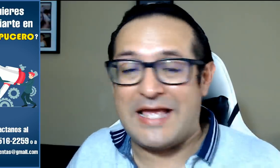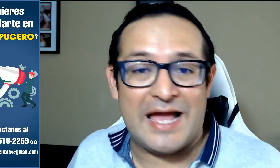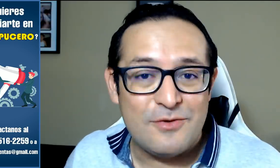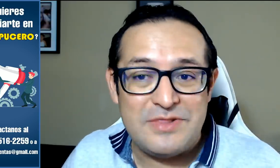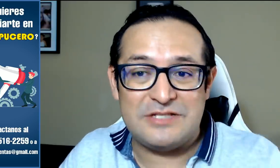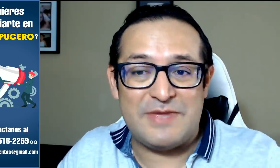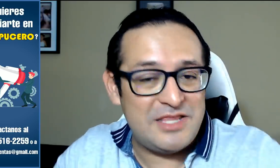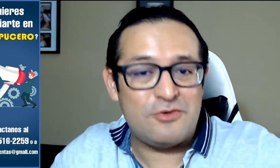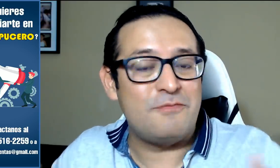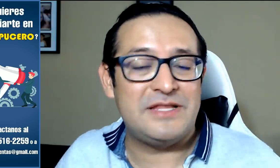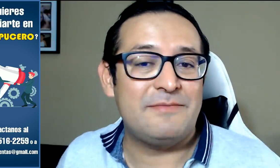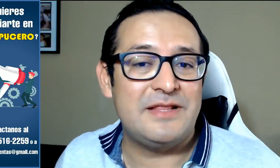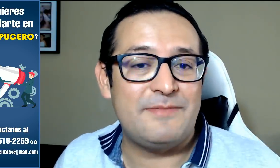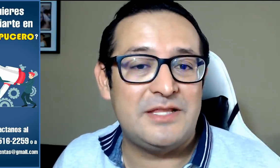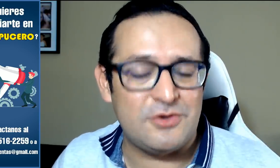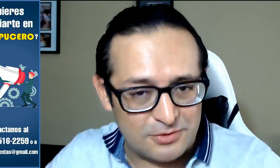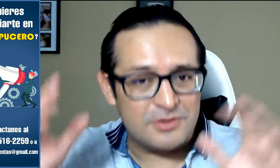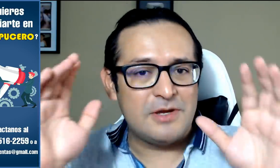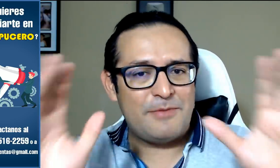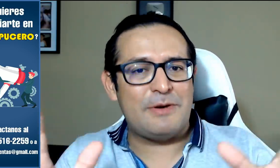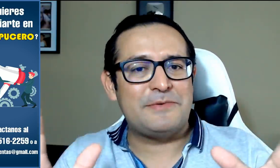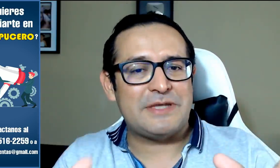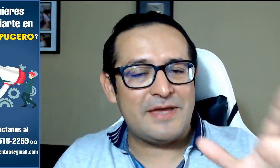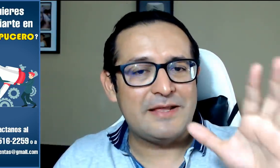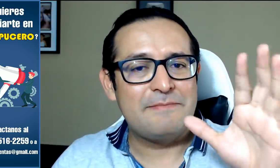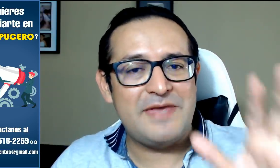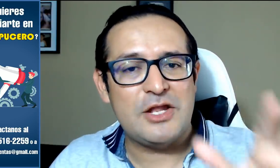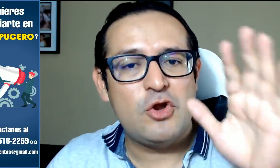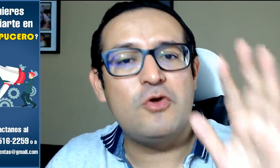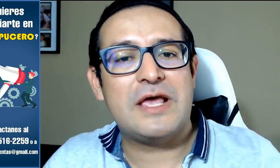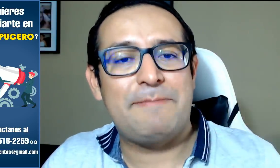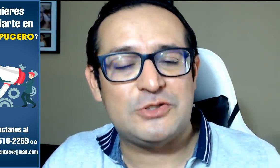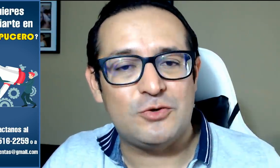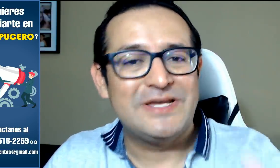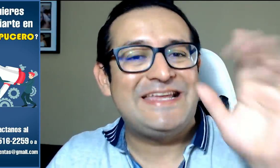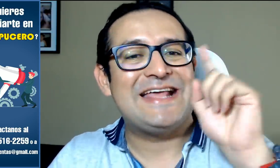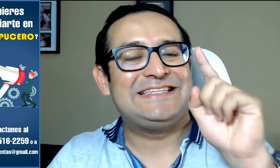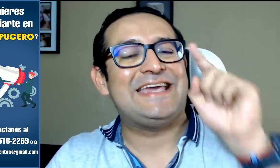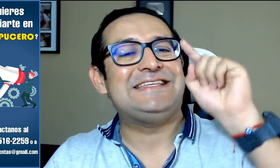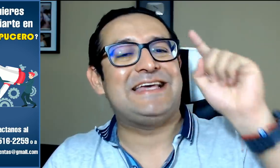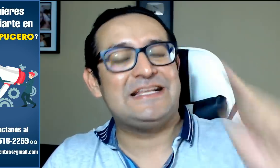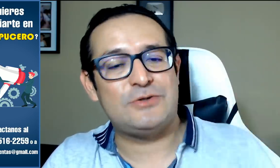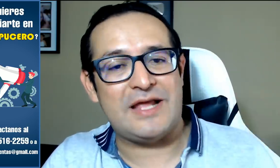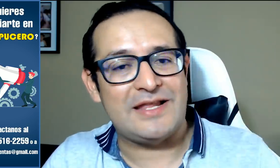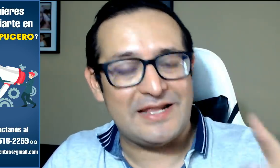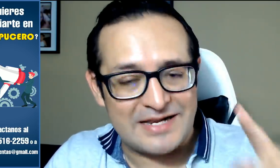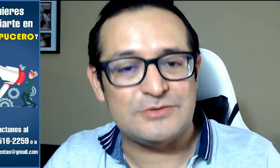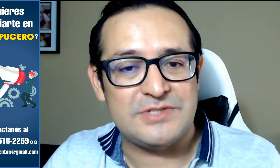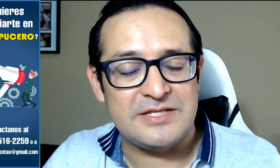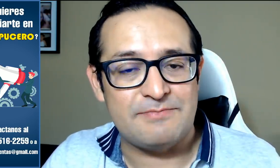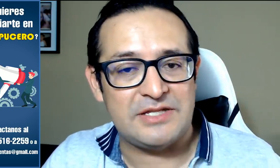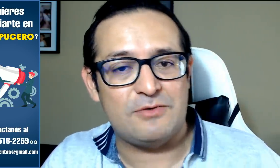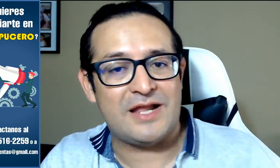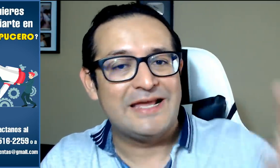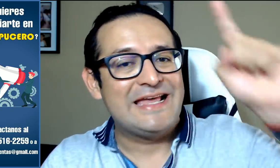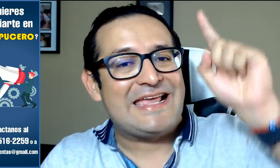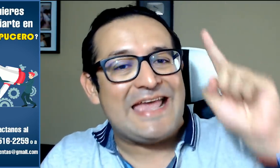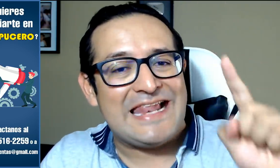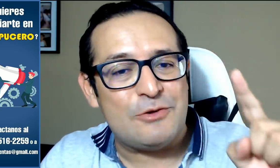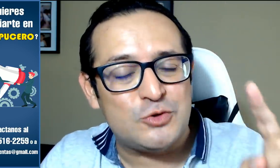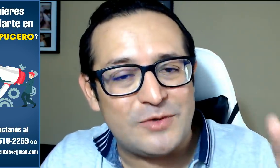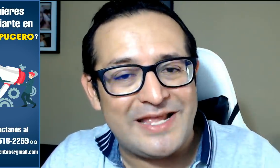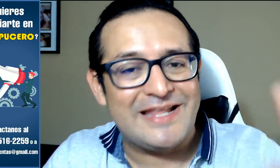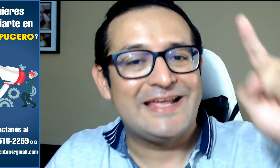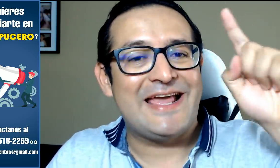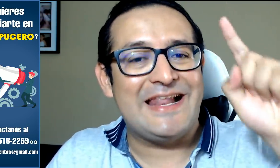hoy publica un desmentido completamente mentiroso pero vamos a ver bien lo que pasó y la exigencia nacional en redes sociales en particular que